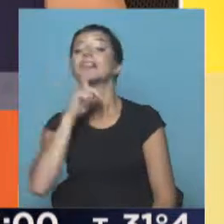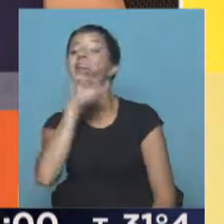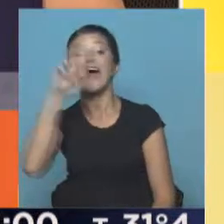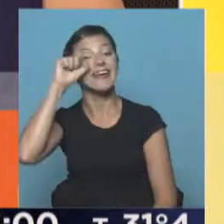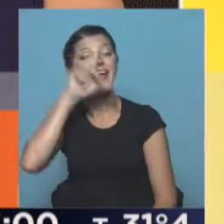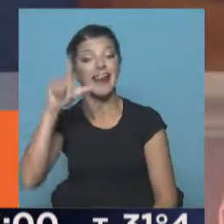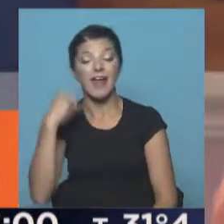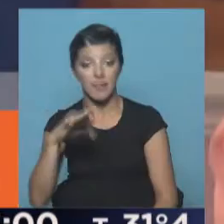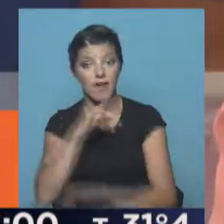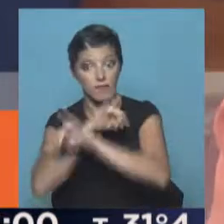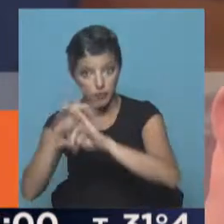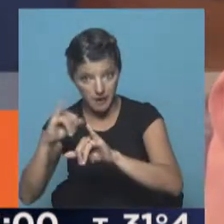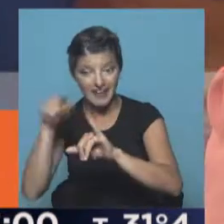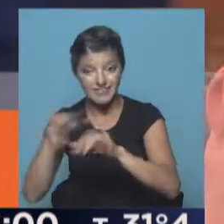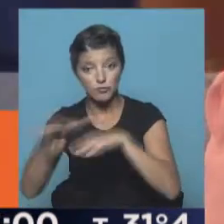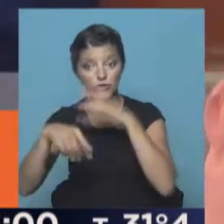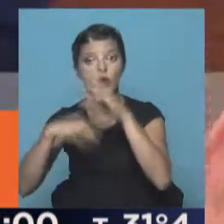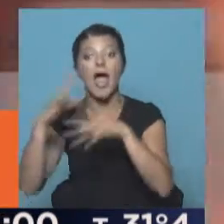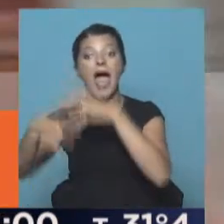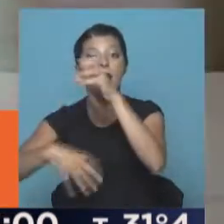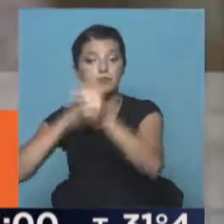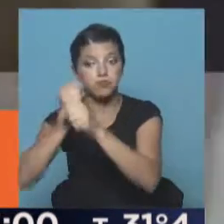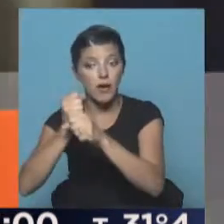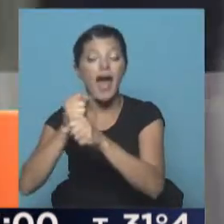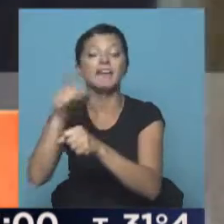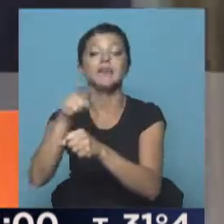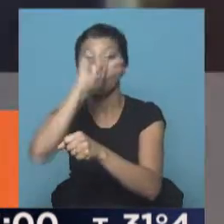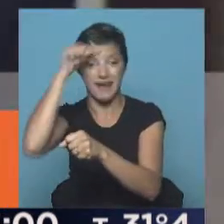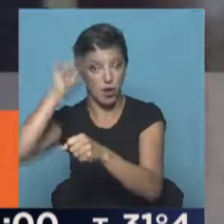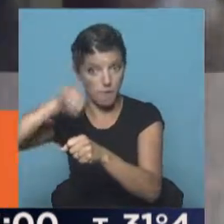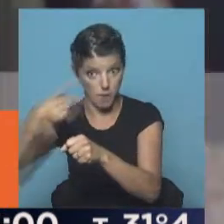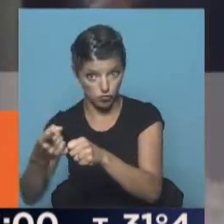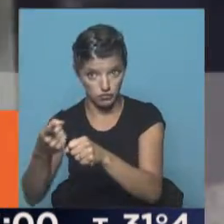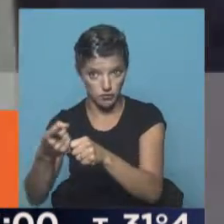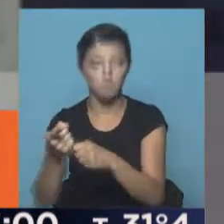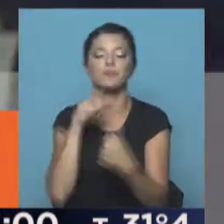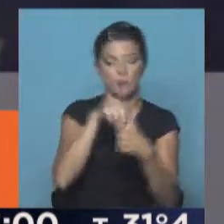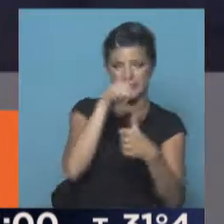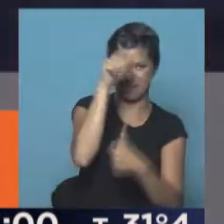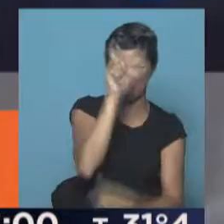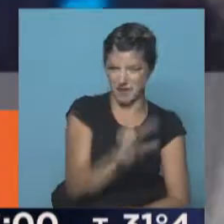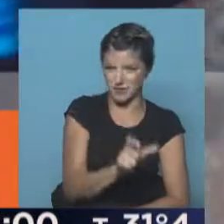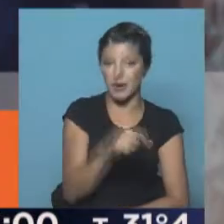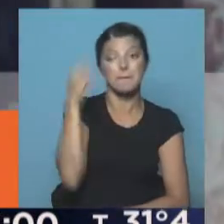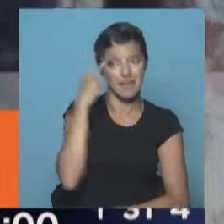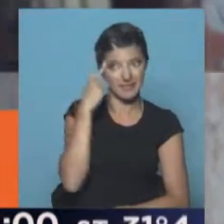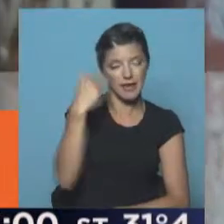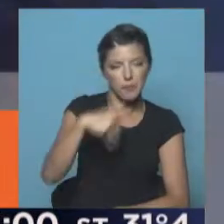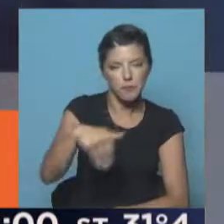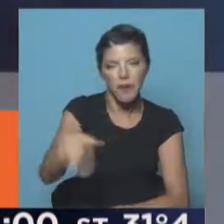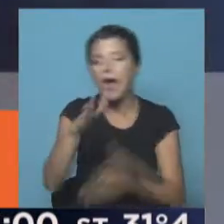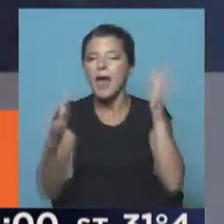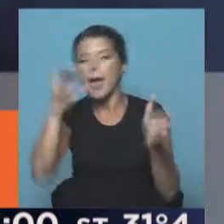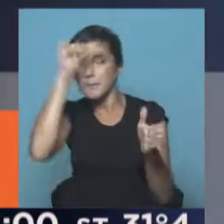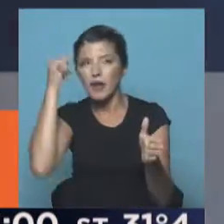dure hasta el verano, porque Berlusconi especula con que sus procesos judiciales para el verano ya hayan